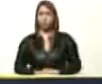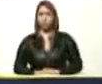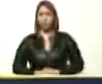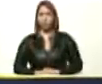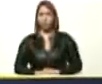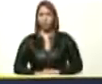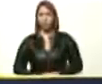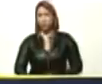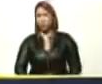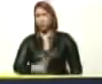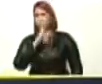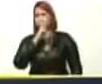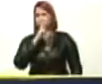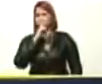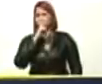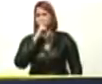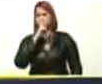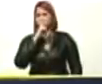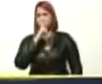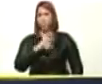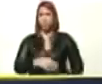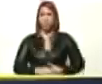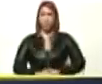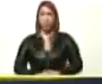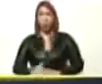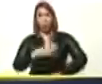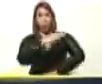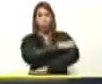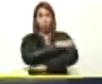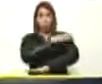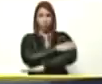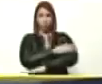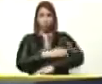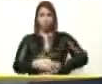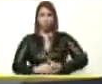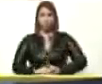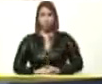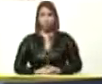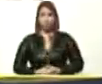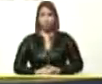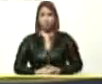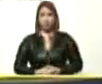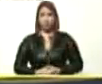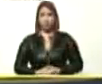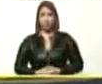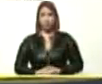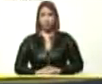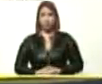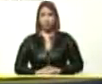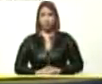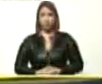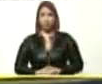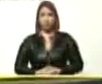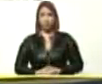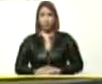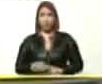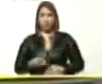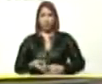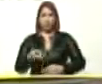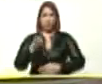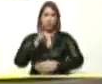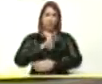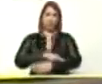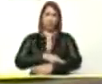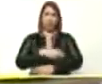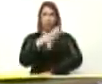estrepitoso, de la oposición, de extrema derecha, guaidocista,